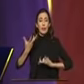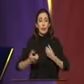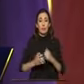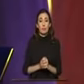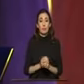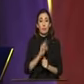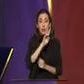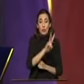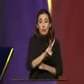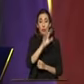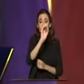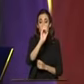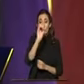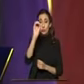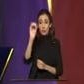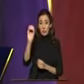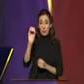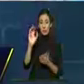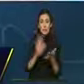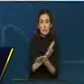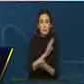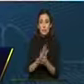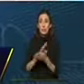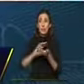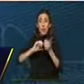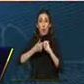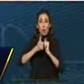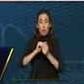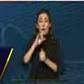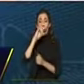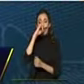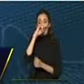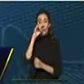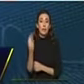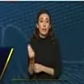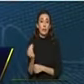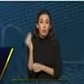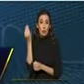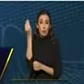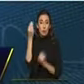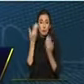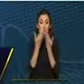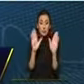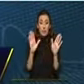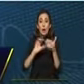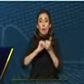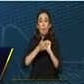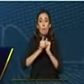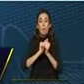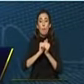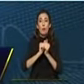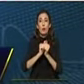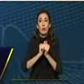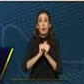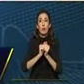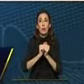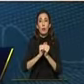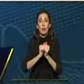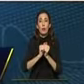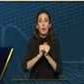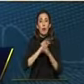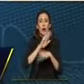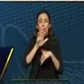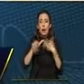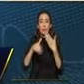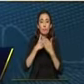con 200 escuelas de iniciación deportiva para la niñez y la juventud y abrimos la incorporación al deporte de, ojalá,